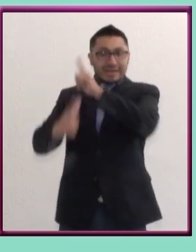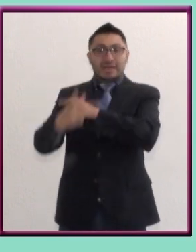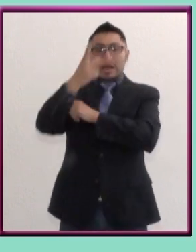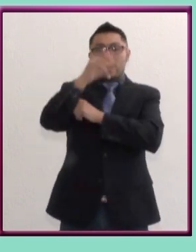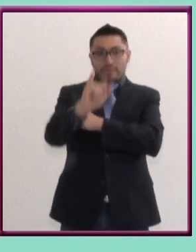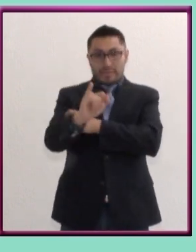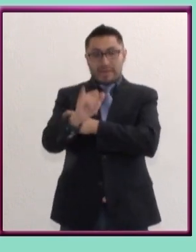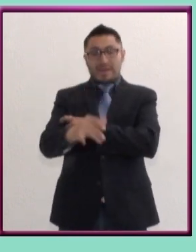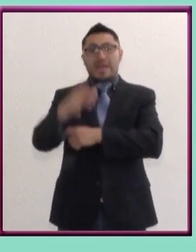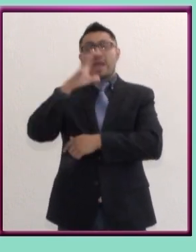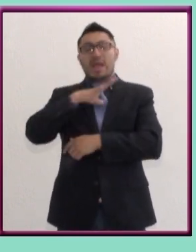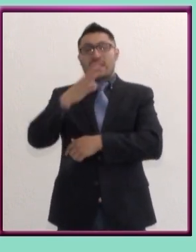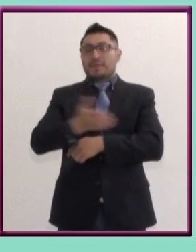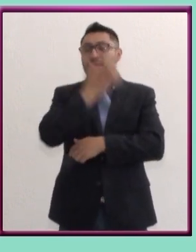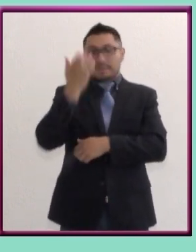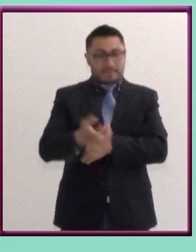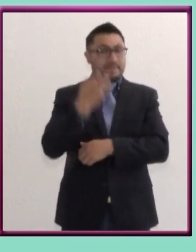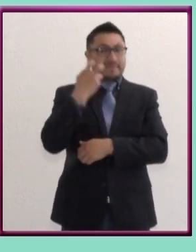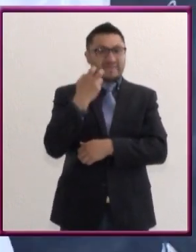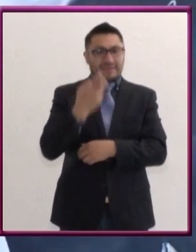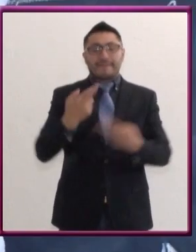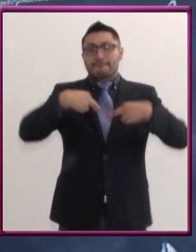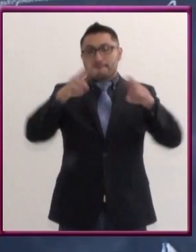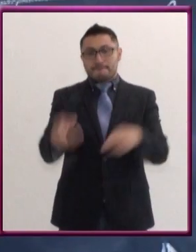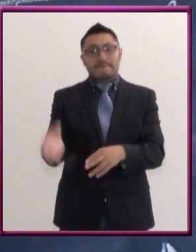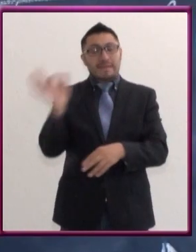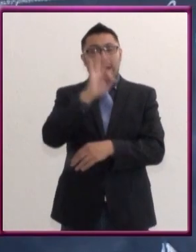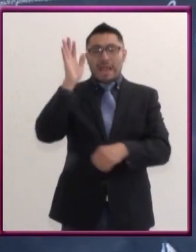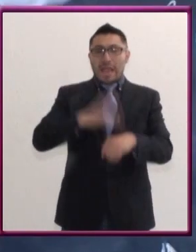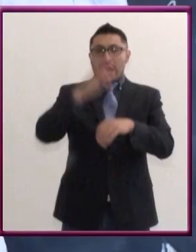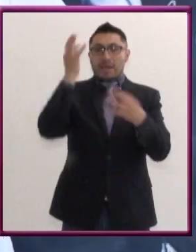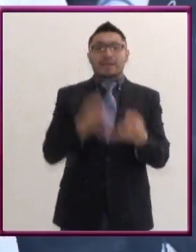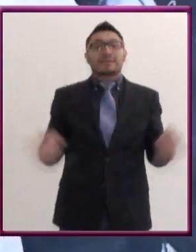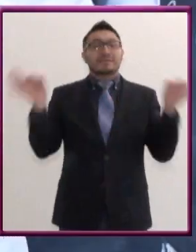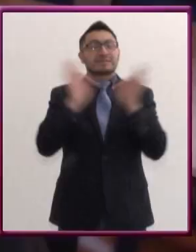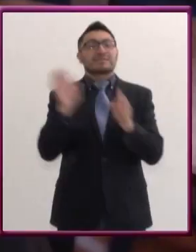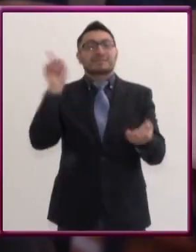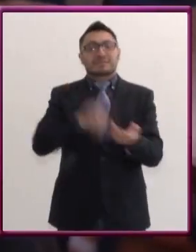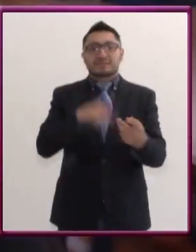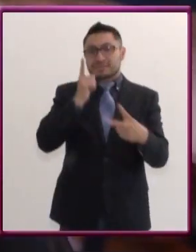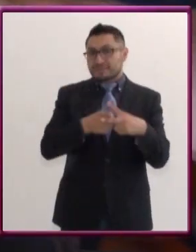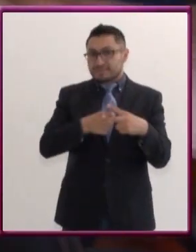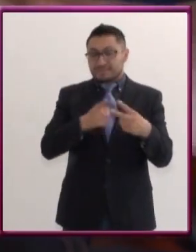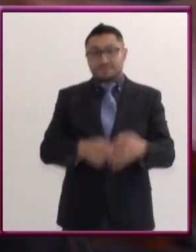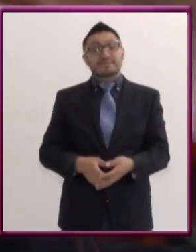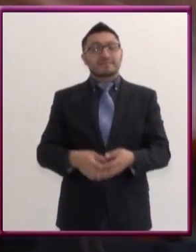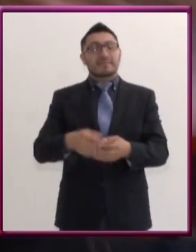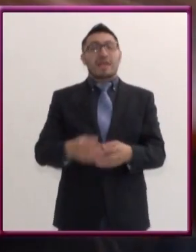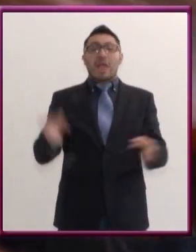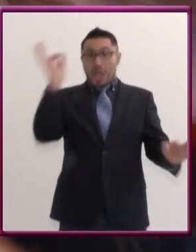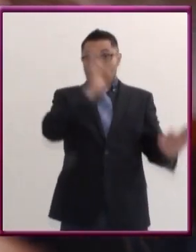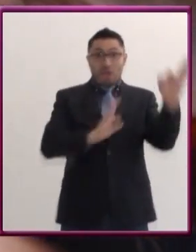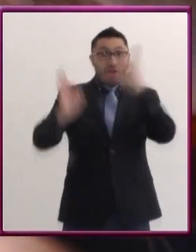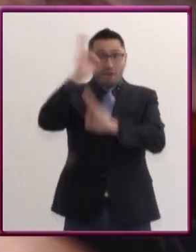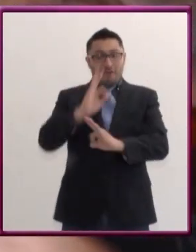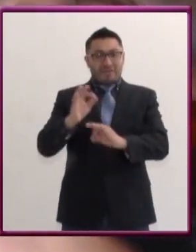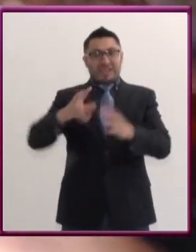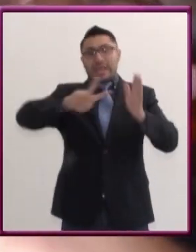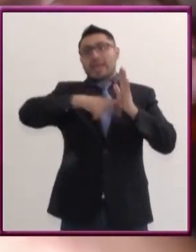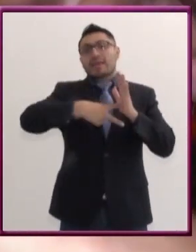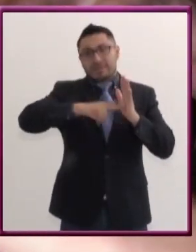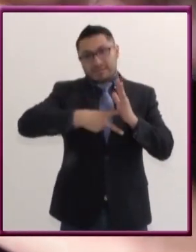se considera una constante. Y probablemente sea de las más importantes en las matemáticas, en física